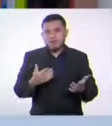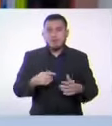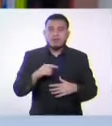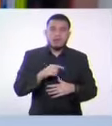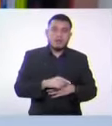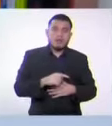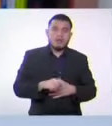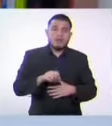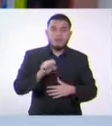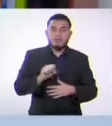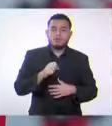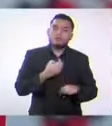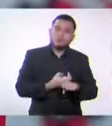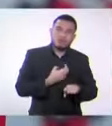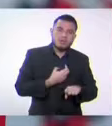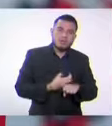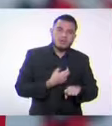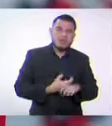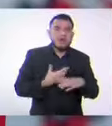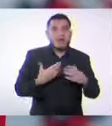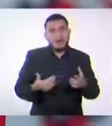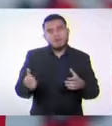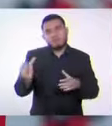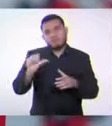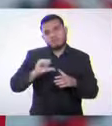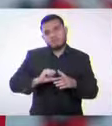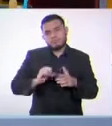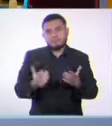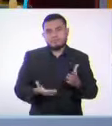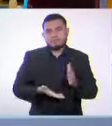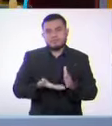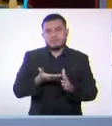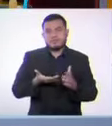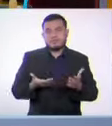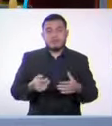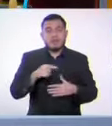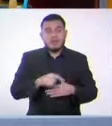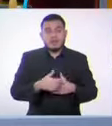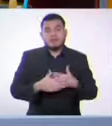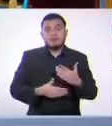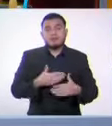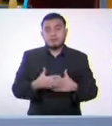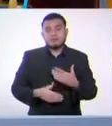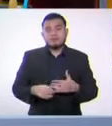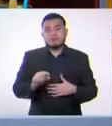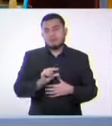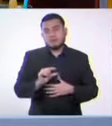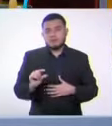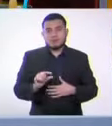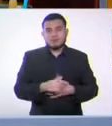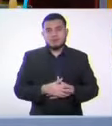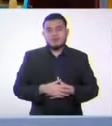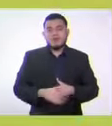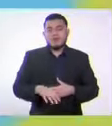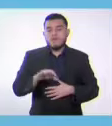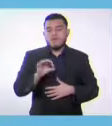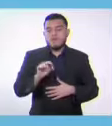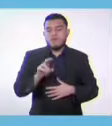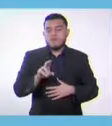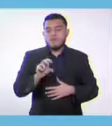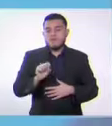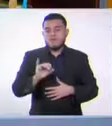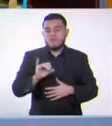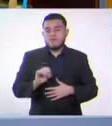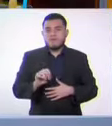fase sólida a la fase líquida. Y a este proceso se le denomina fusión.